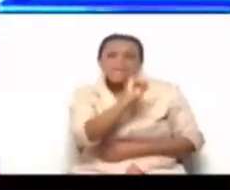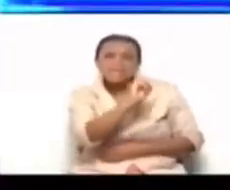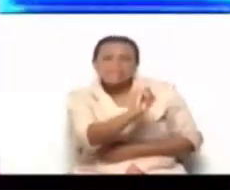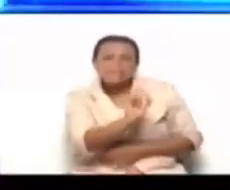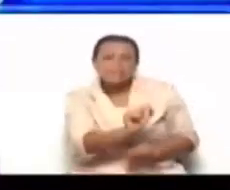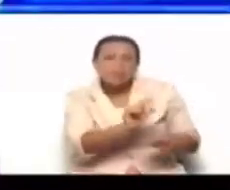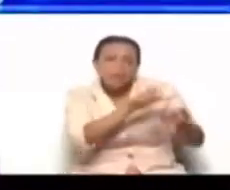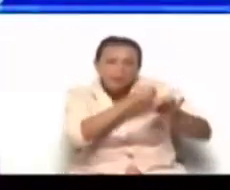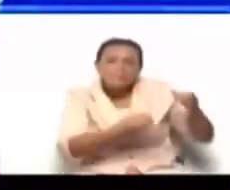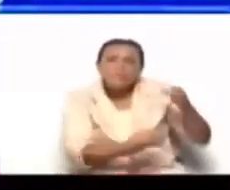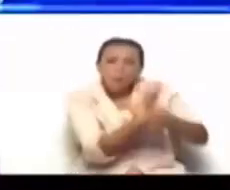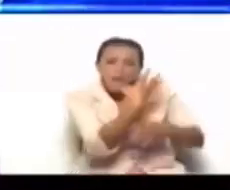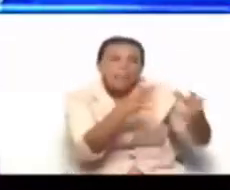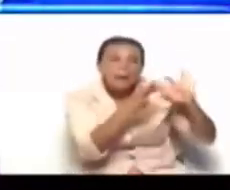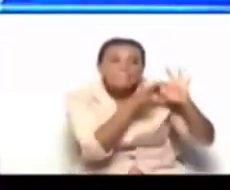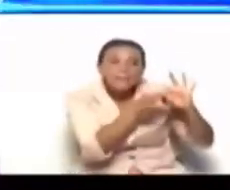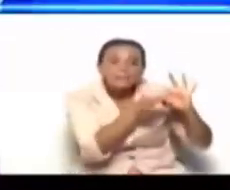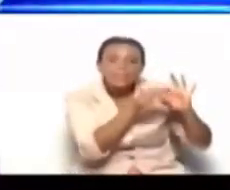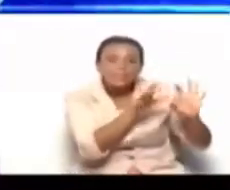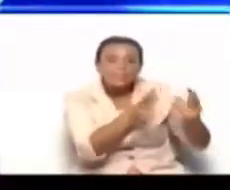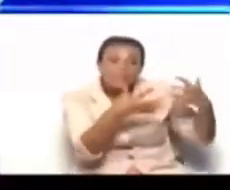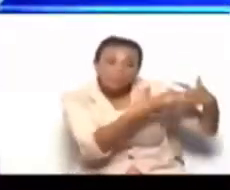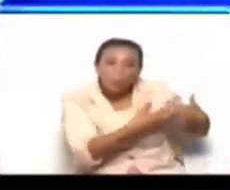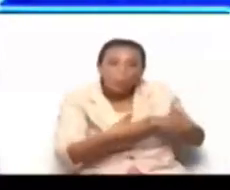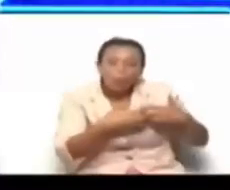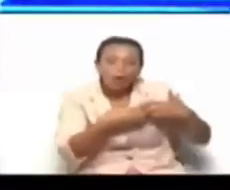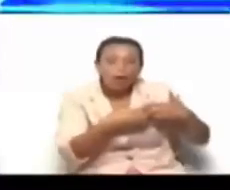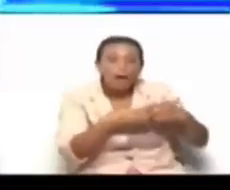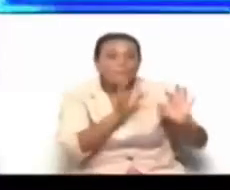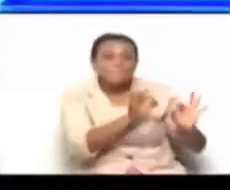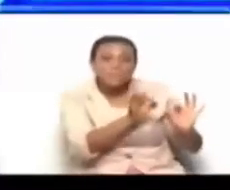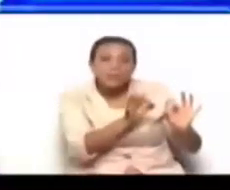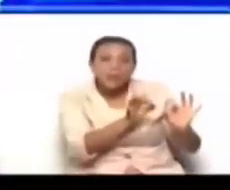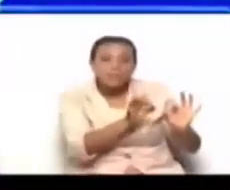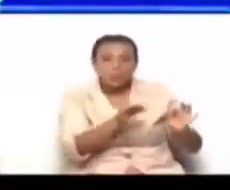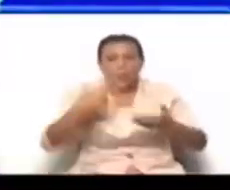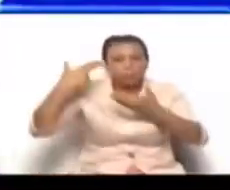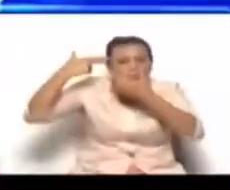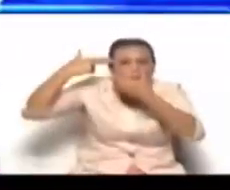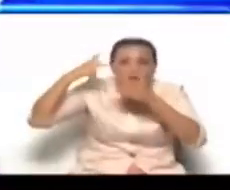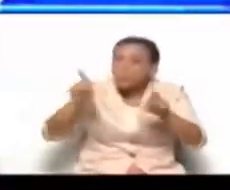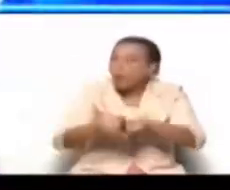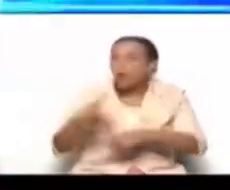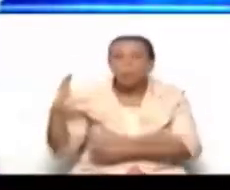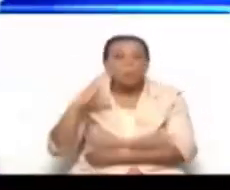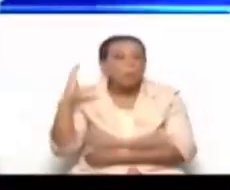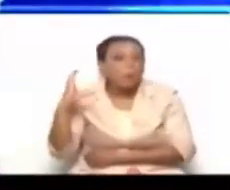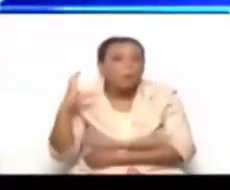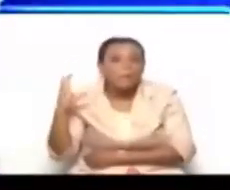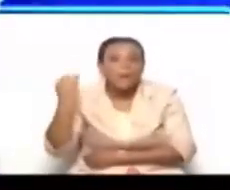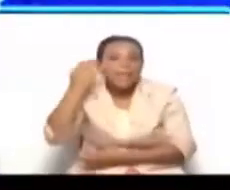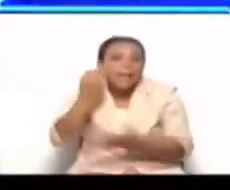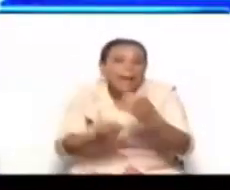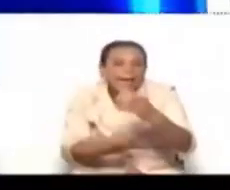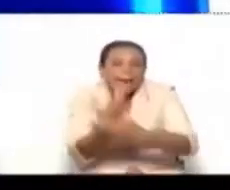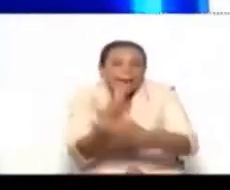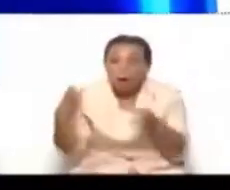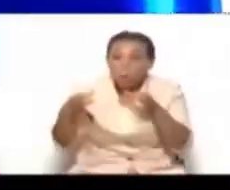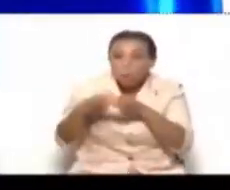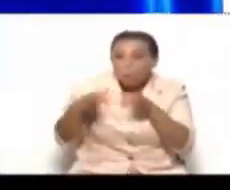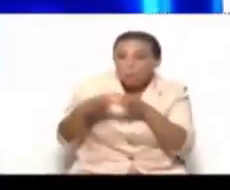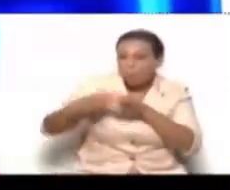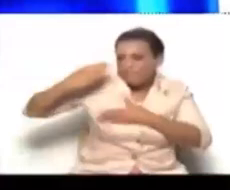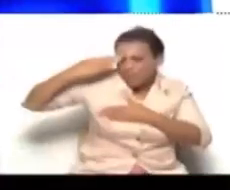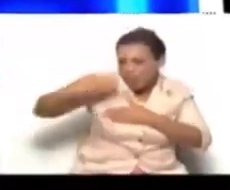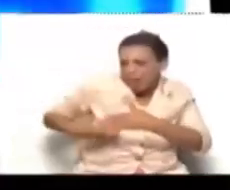sí, ellos son especialistas y lo hemos visto también en la región, el paramilitarismo colombiano. Correcto. Es decir, ellos crean